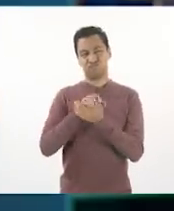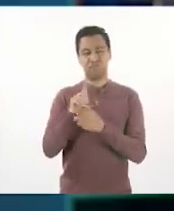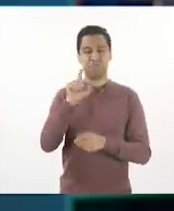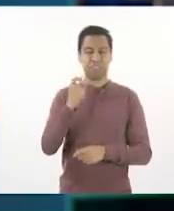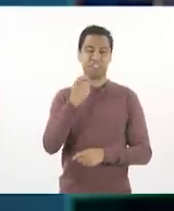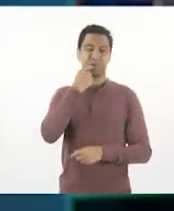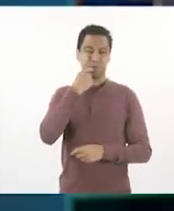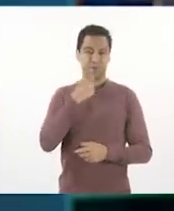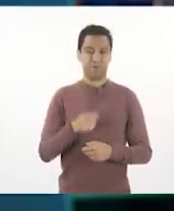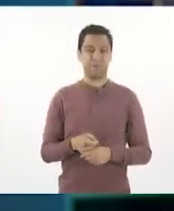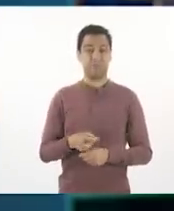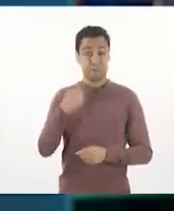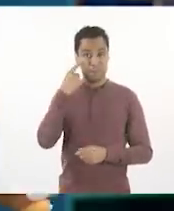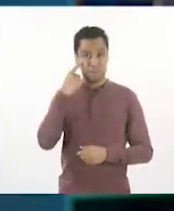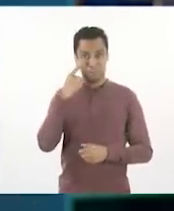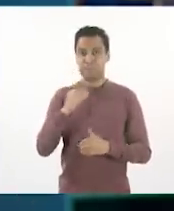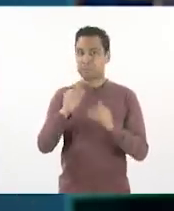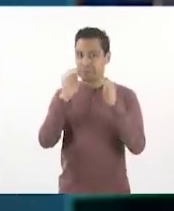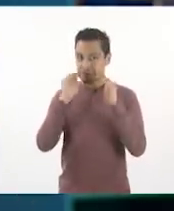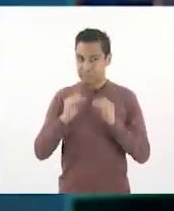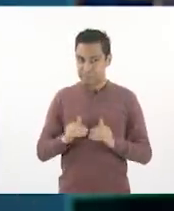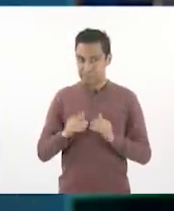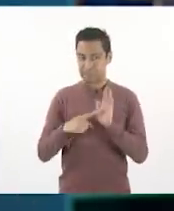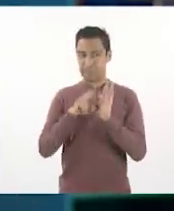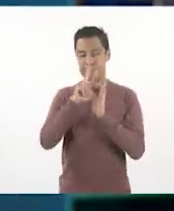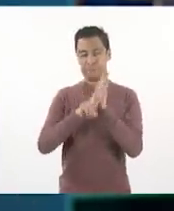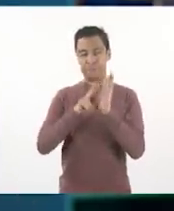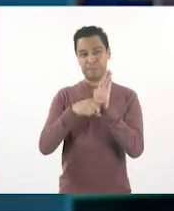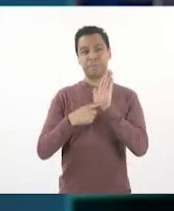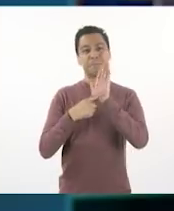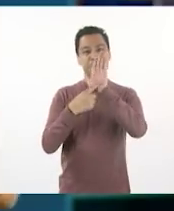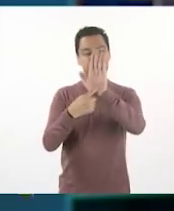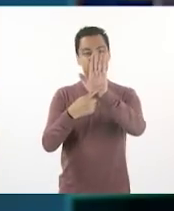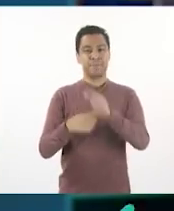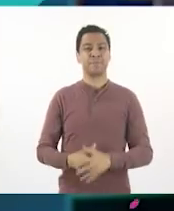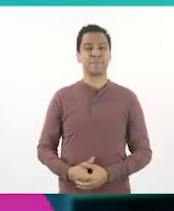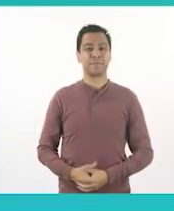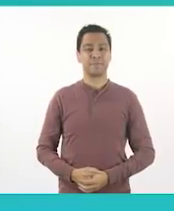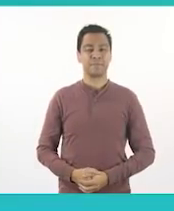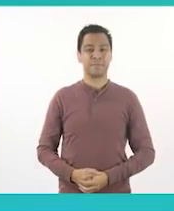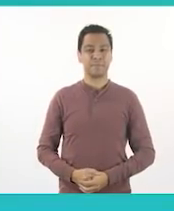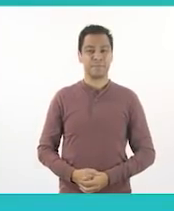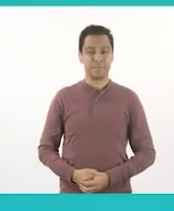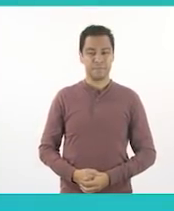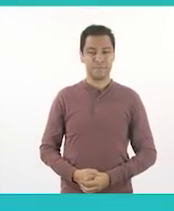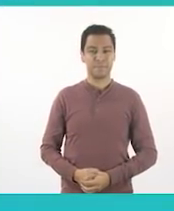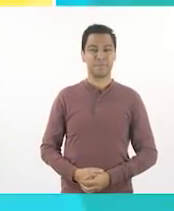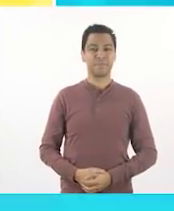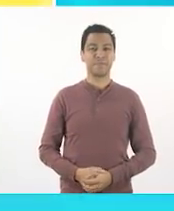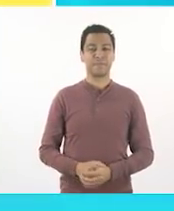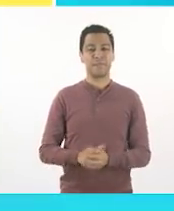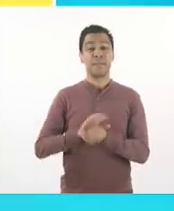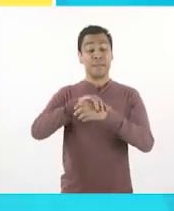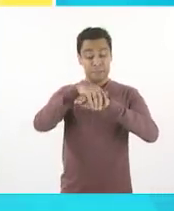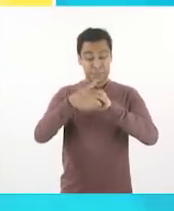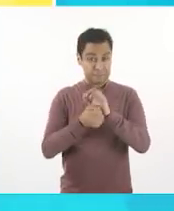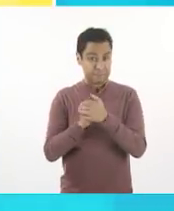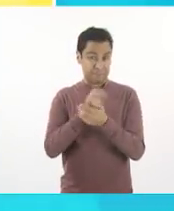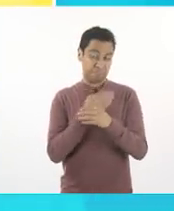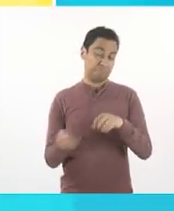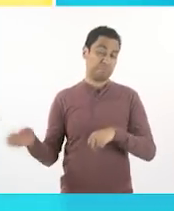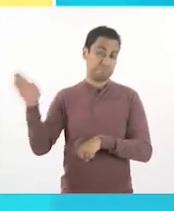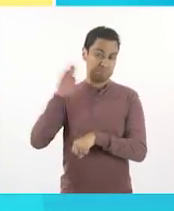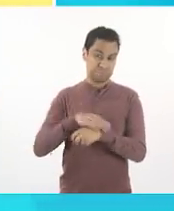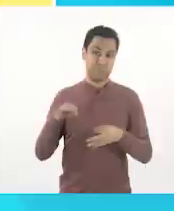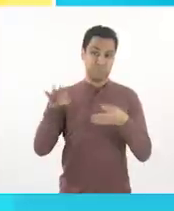segundos. Veamos el siguiente video. Lavarnos las manos varias veces